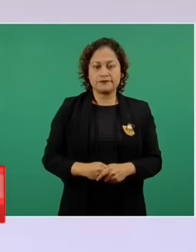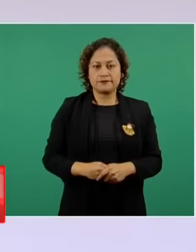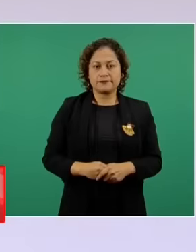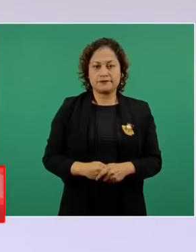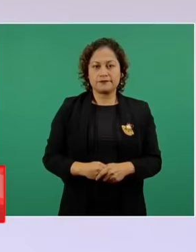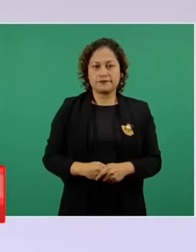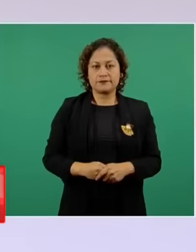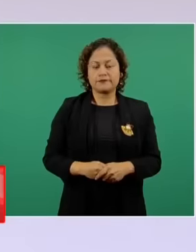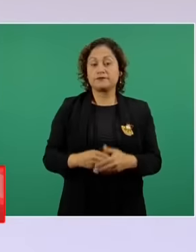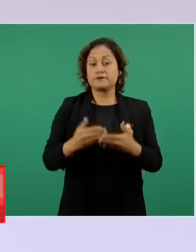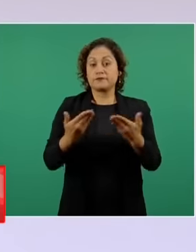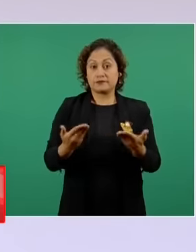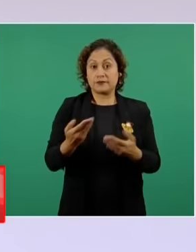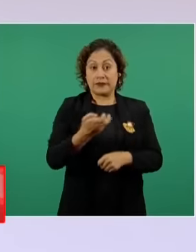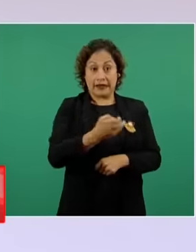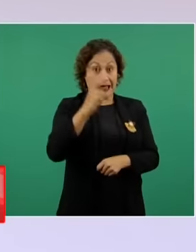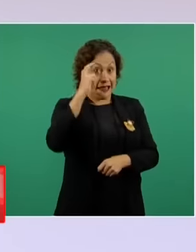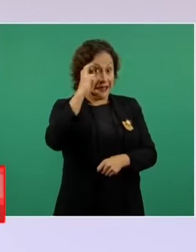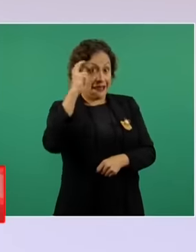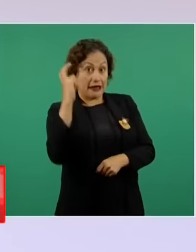El pensamiento de Hidalgo